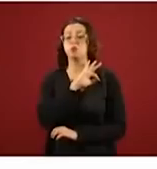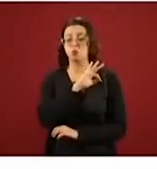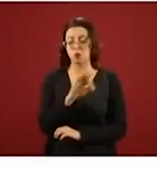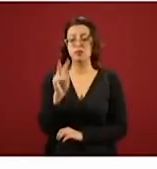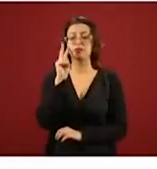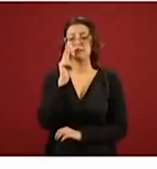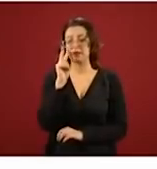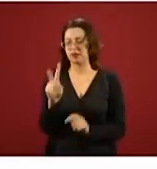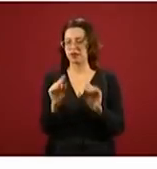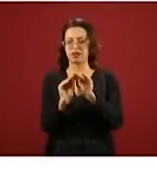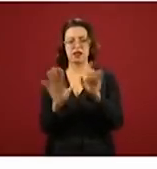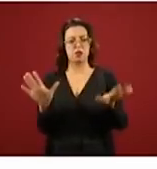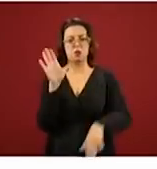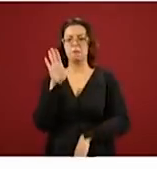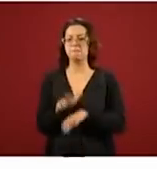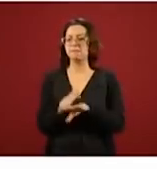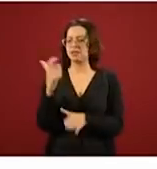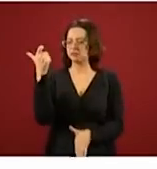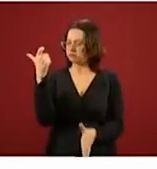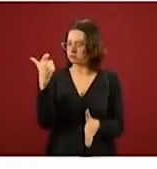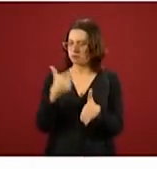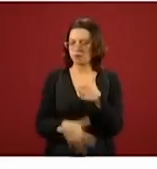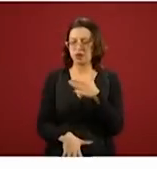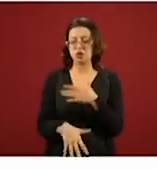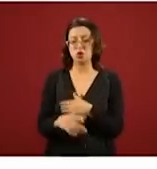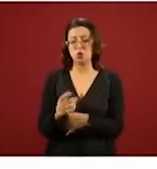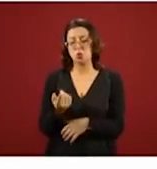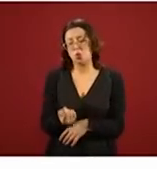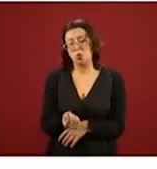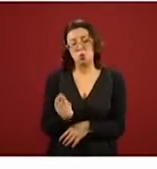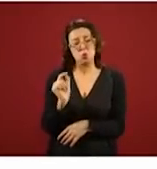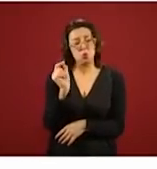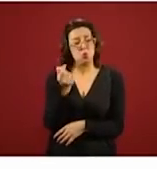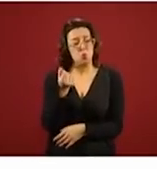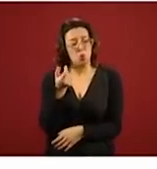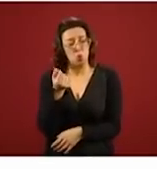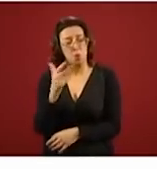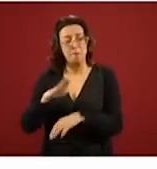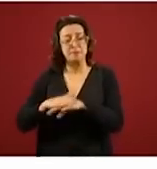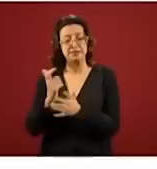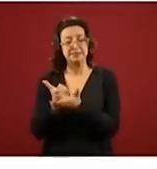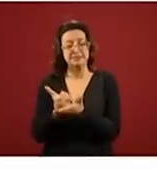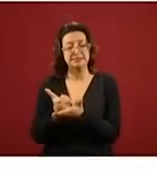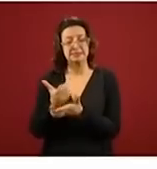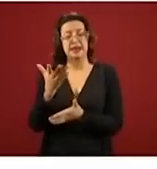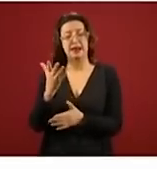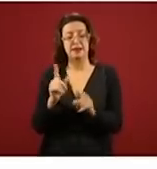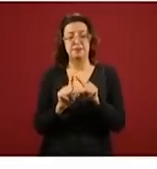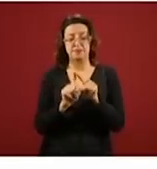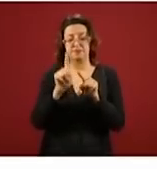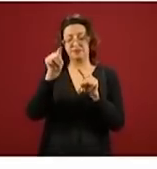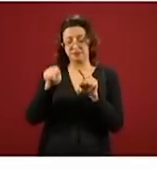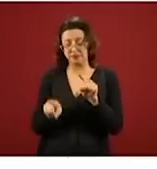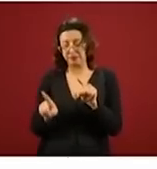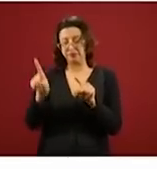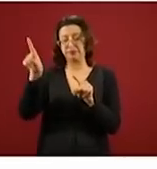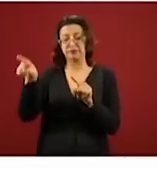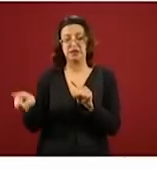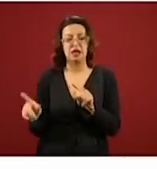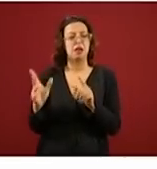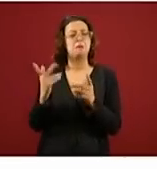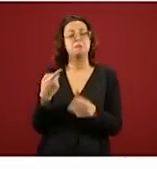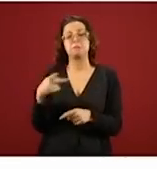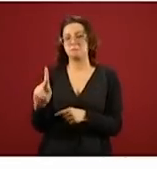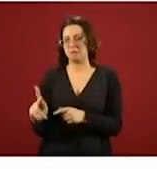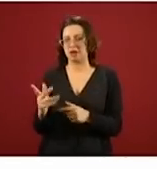la baja y sólo un pequeño repunte estacional que no tiene parámetro de comparación con el aumento